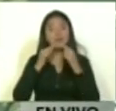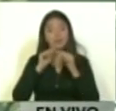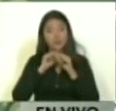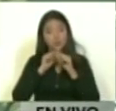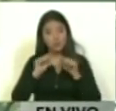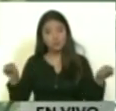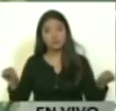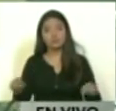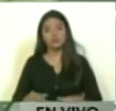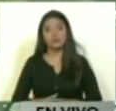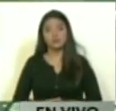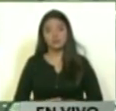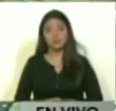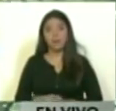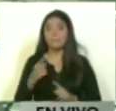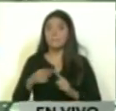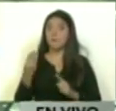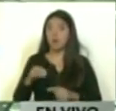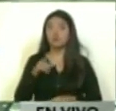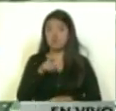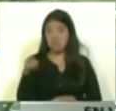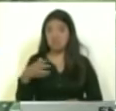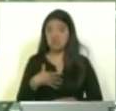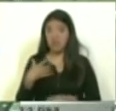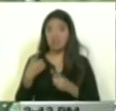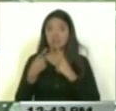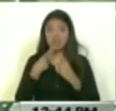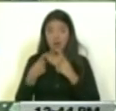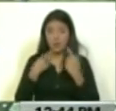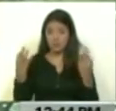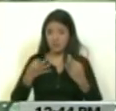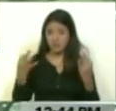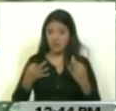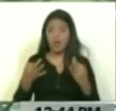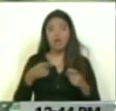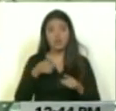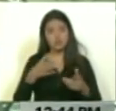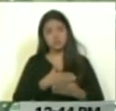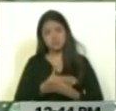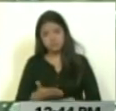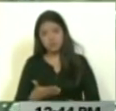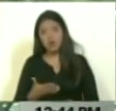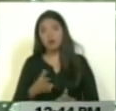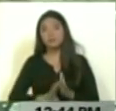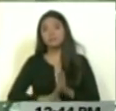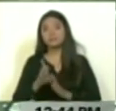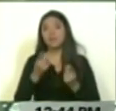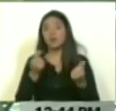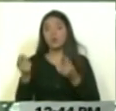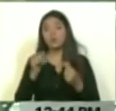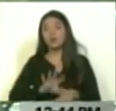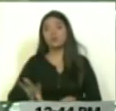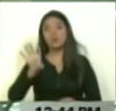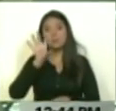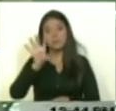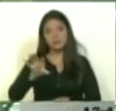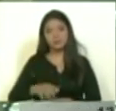Y además, bueno, si quieren diálogo, si de verdad ellos quieren cooperar, como lo han dicho, con la recuperación económica del país,